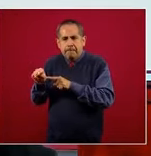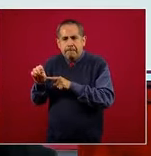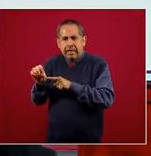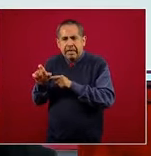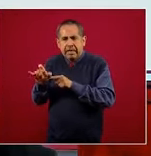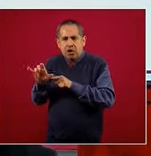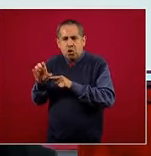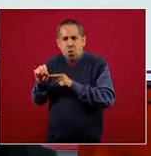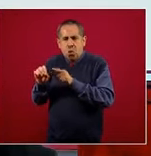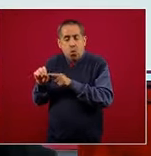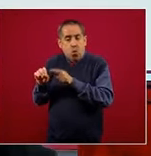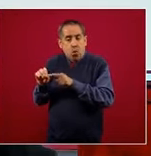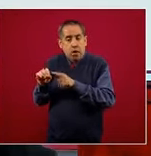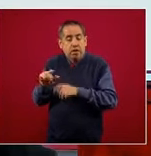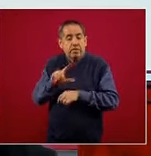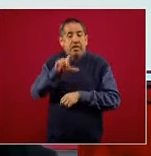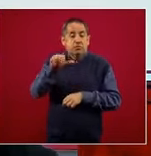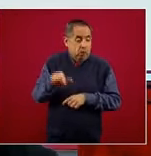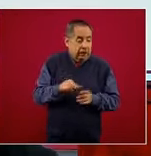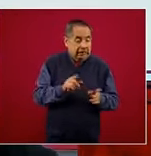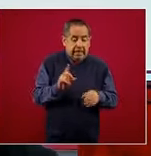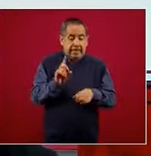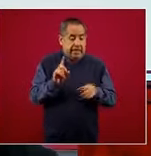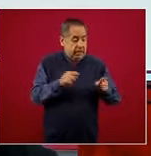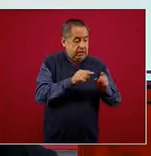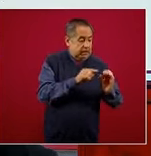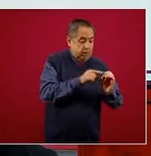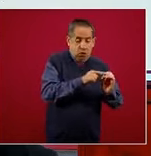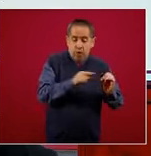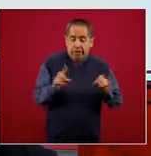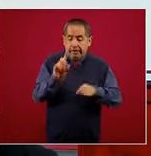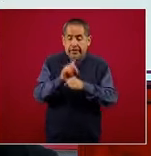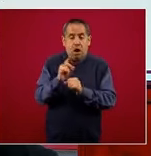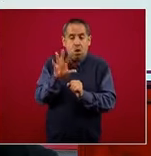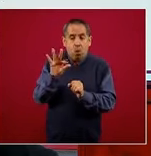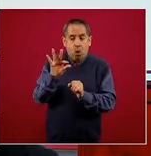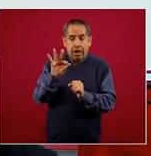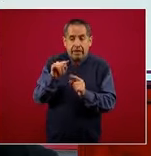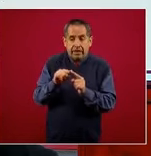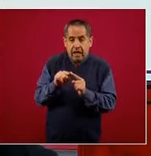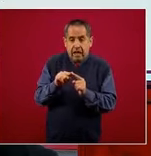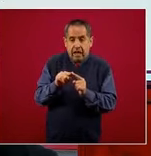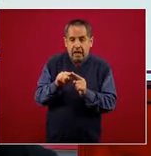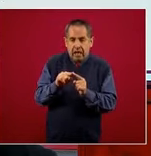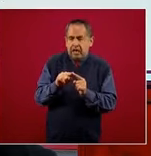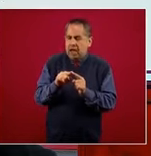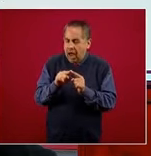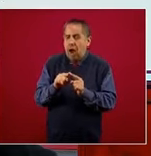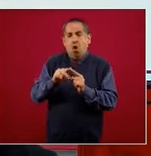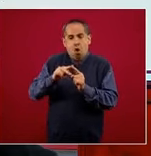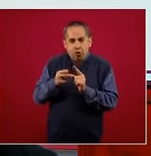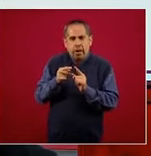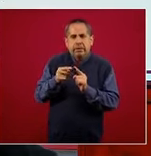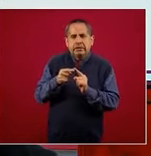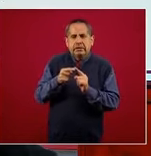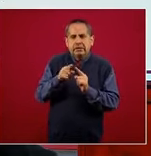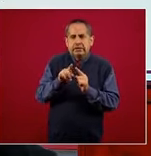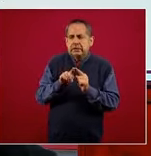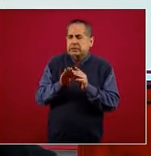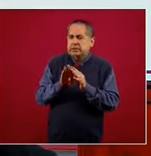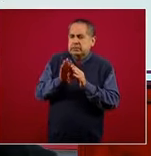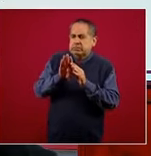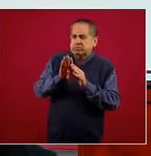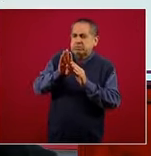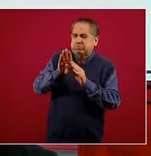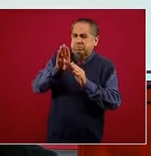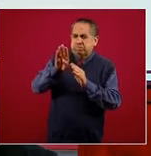40, los países que habían iniciado aquí temprano empiezan a presentar también un comportamiento